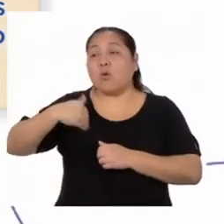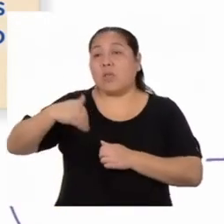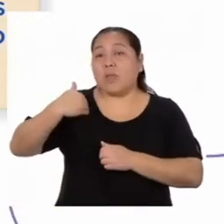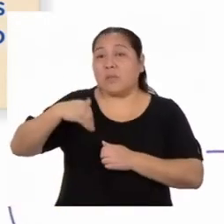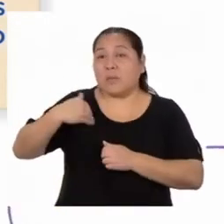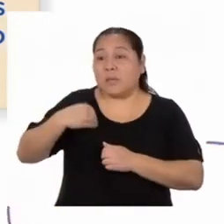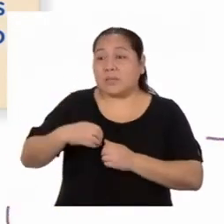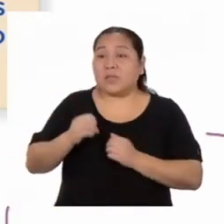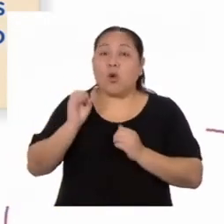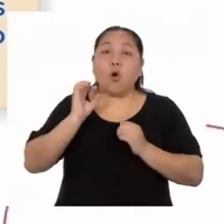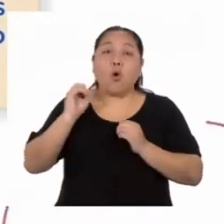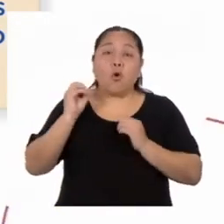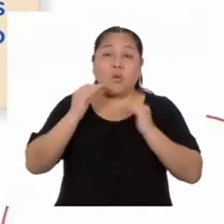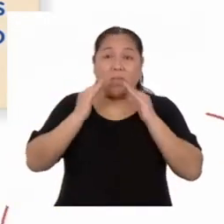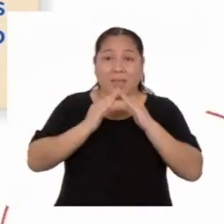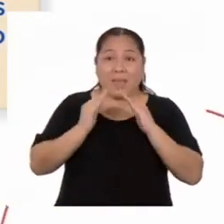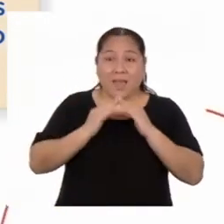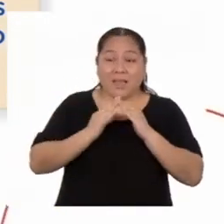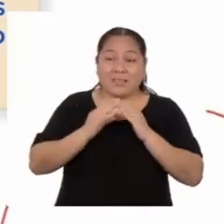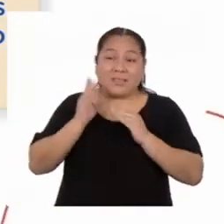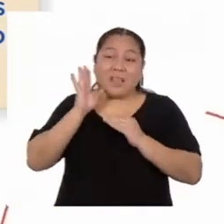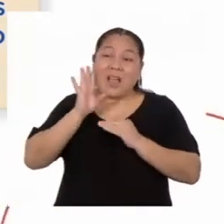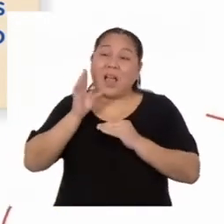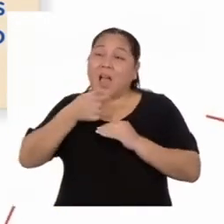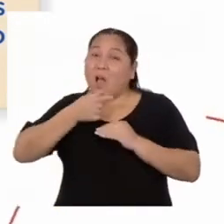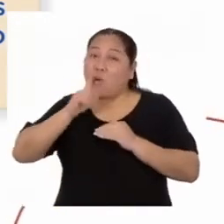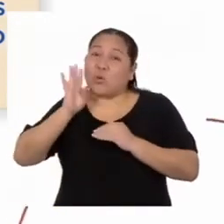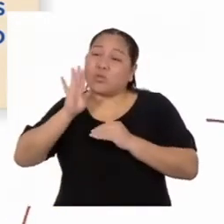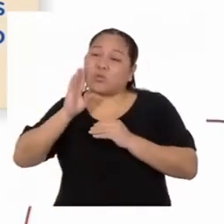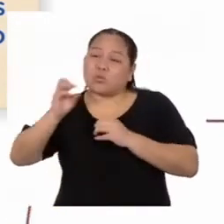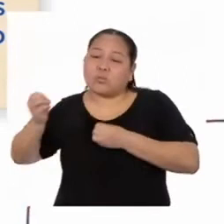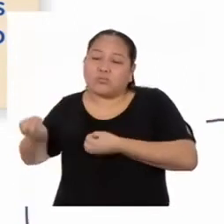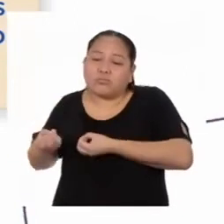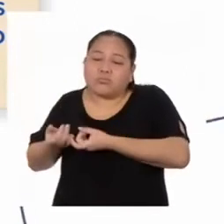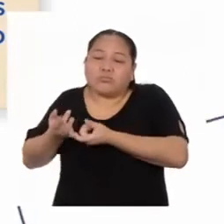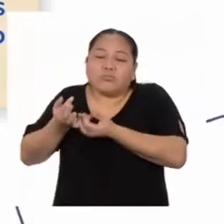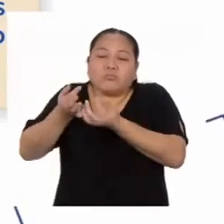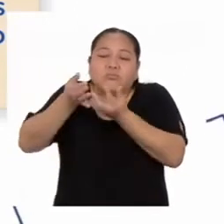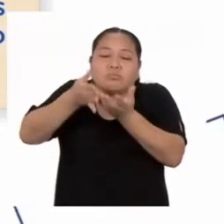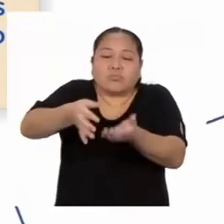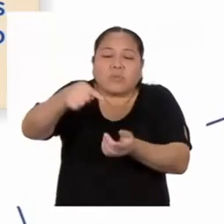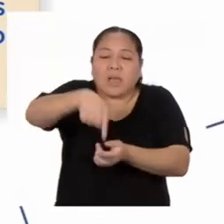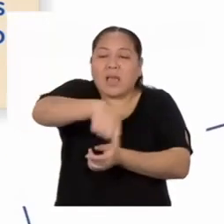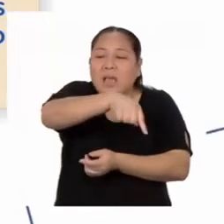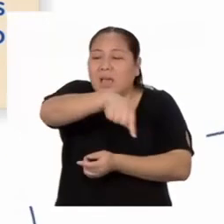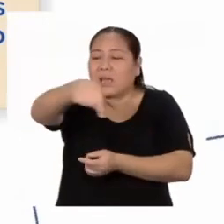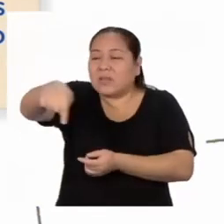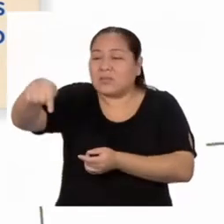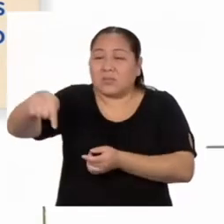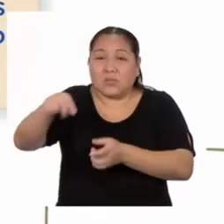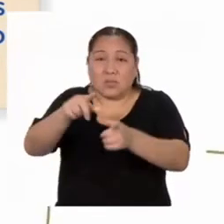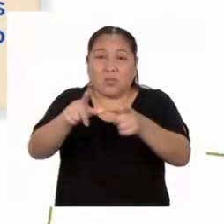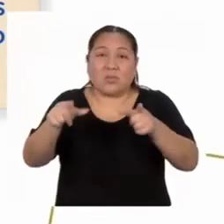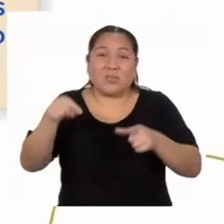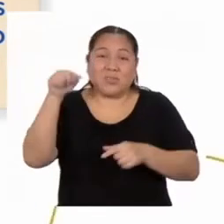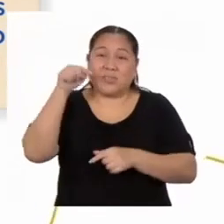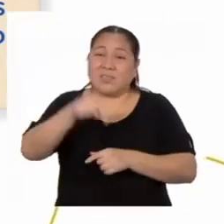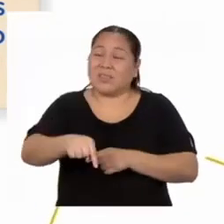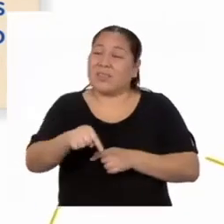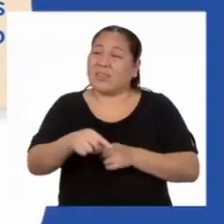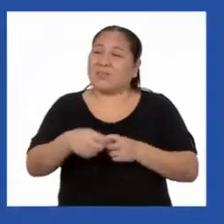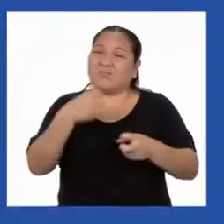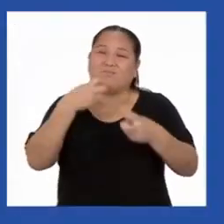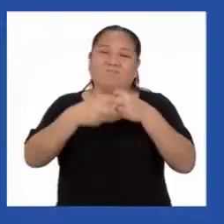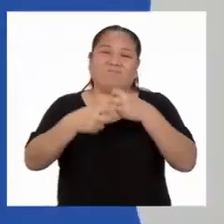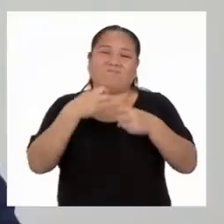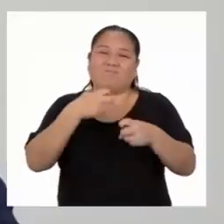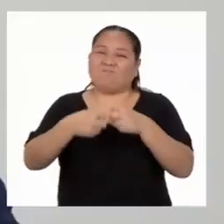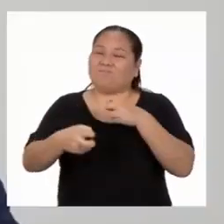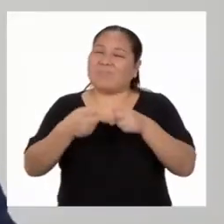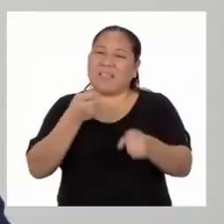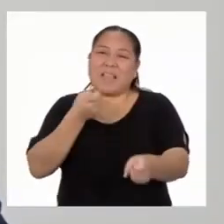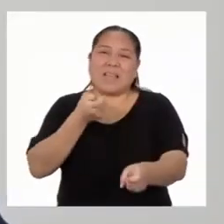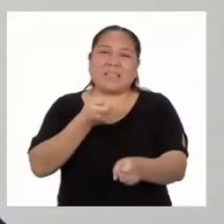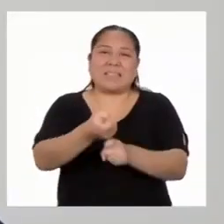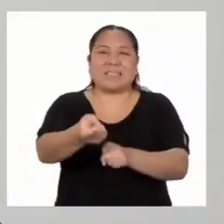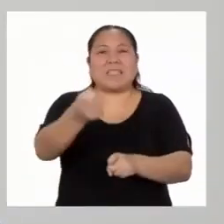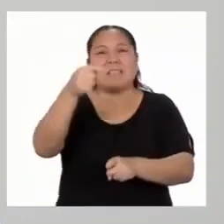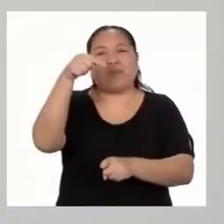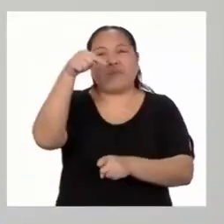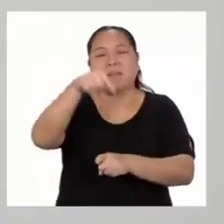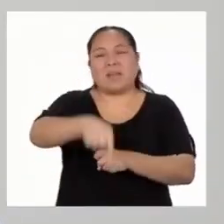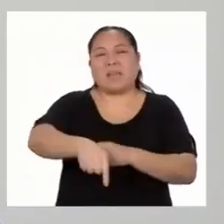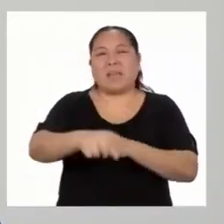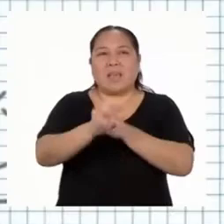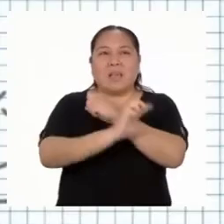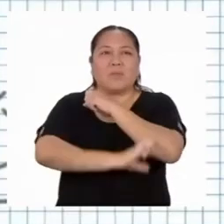y domésticas, las cuales repercuten gravemente en nuestro país. Gran